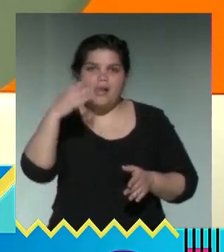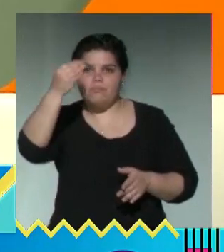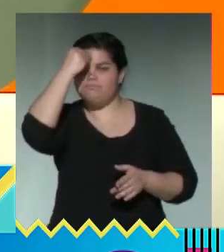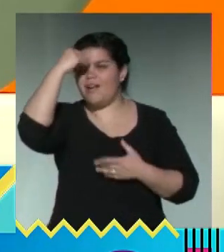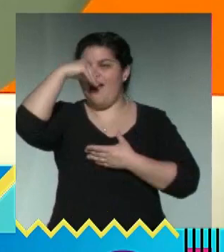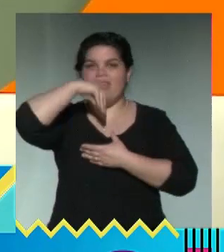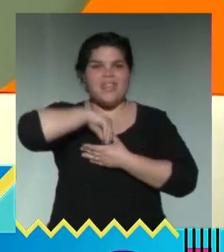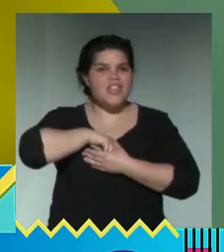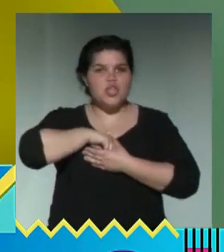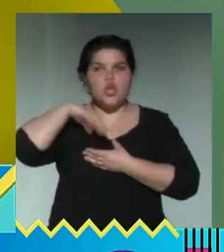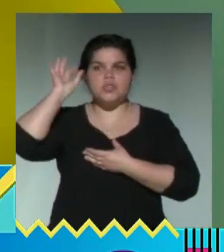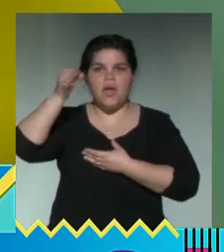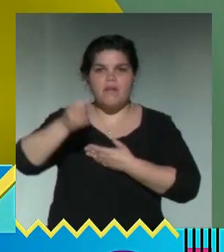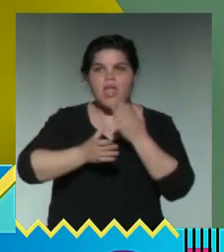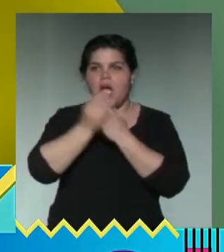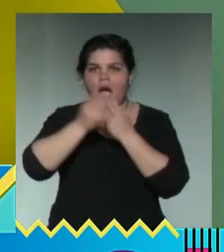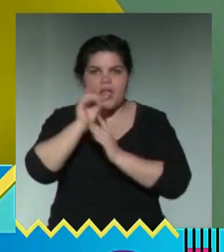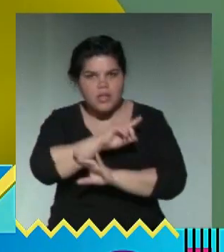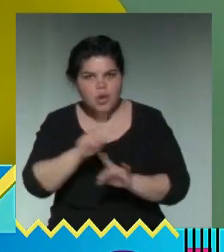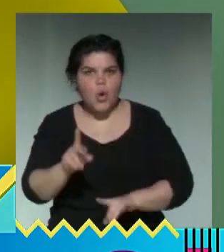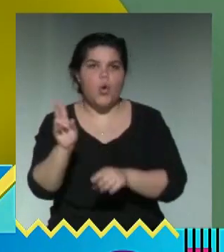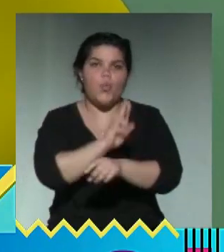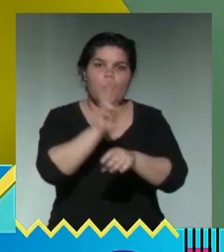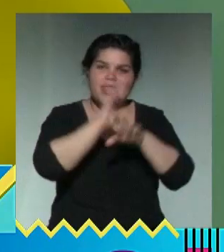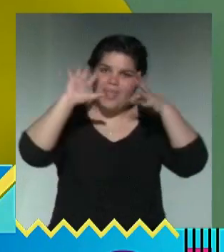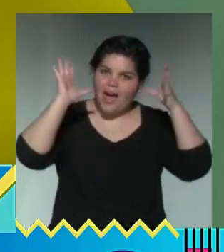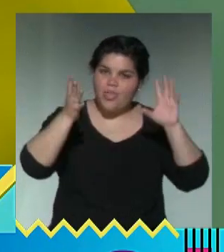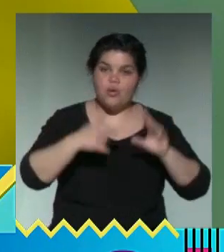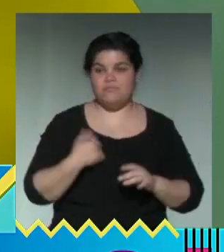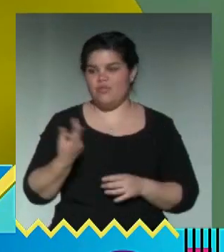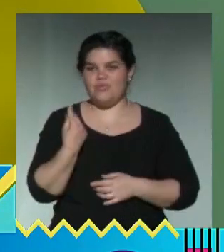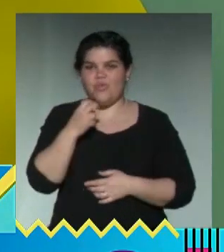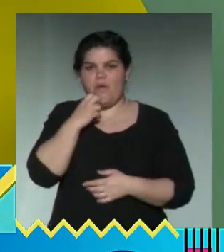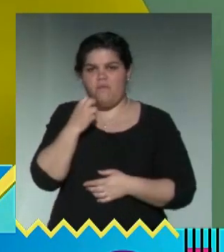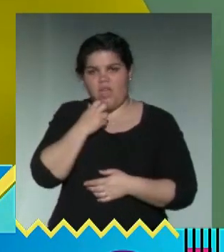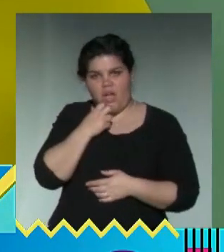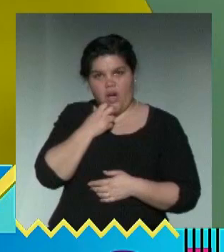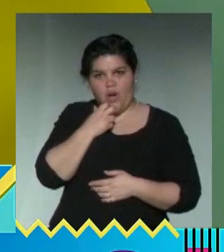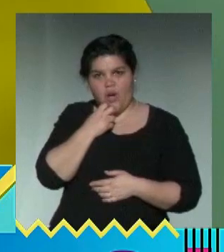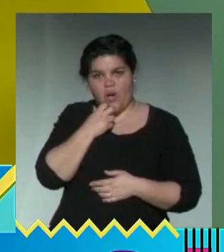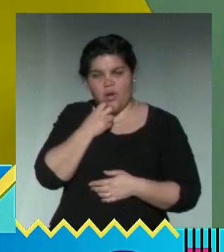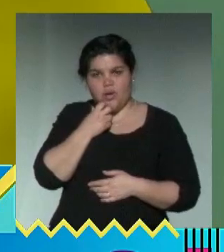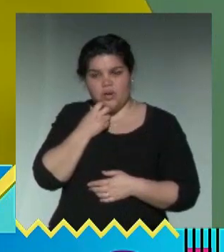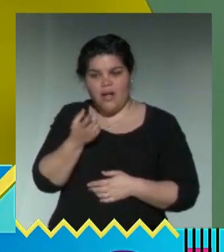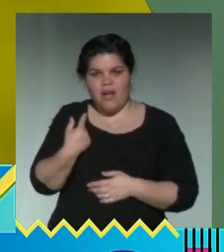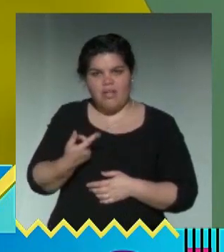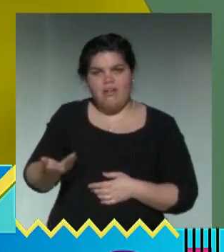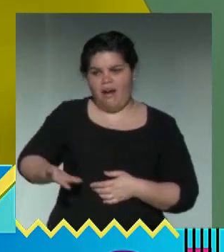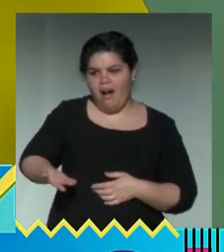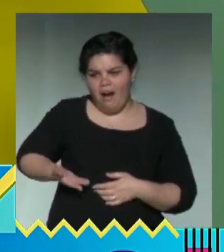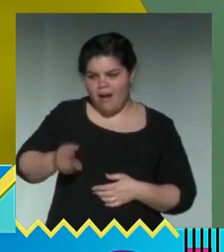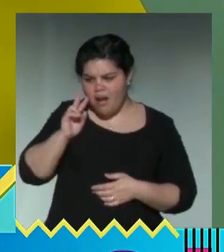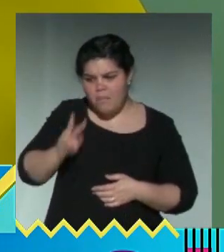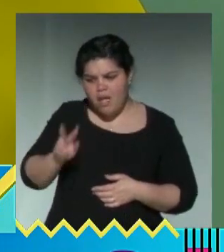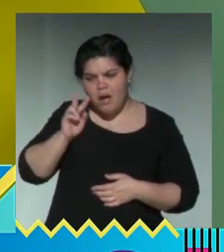un empuje, con una potencia que realmente a los más viejitos como nosotros nos entusiasman en que realmente